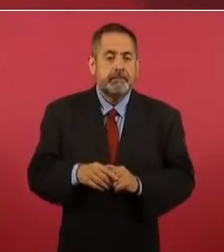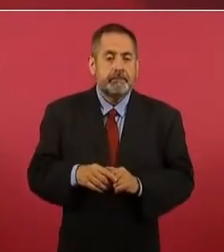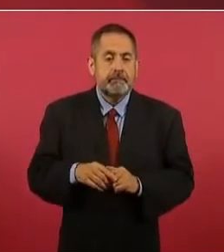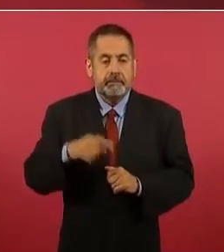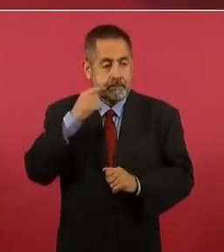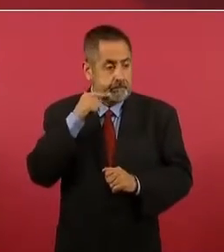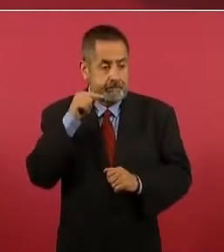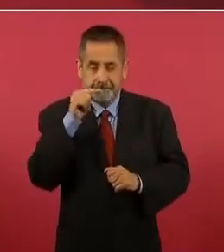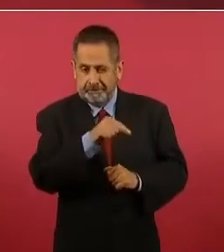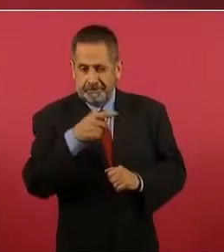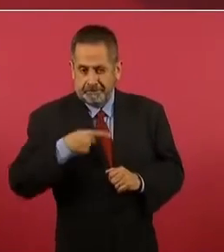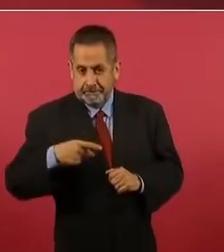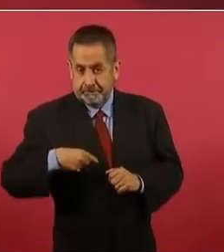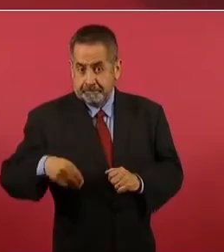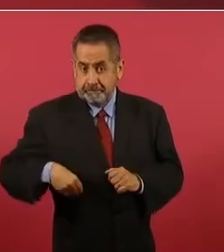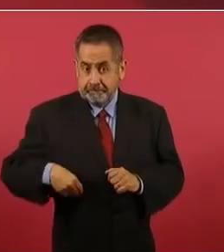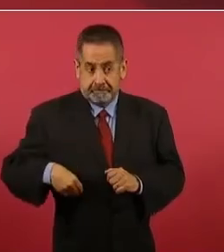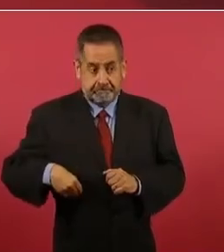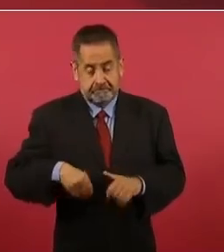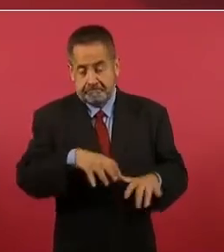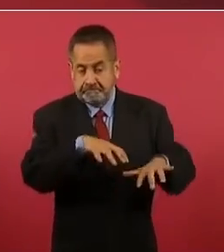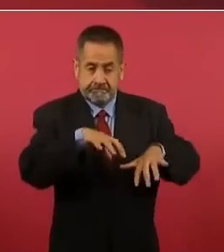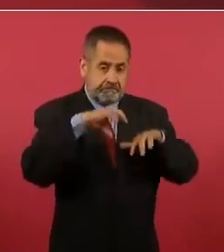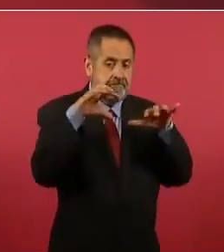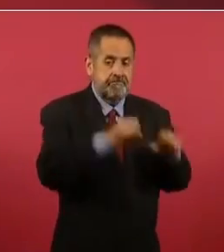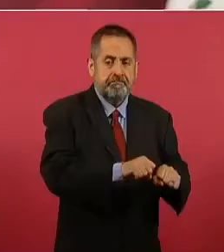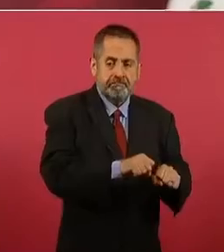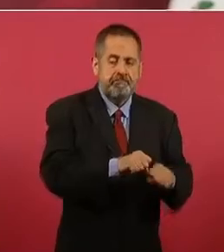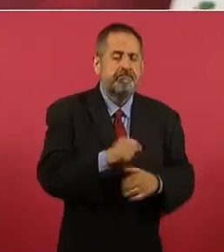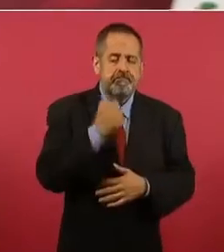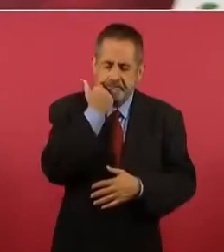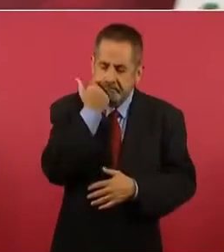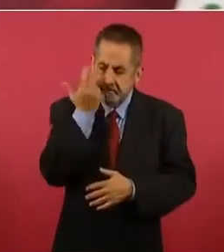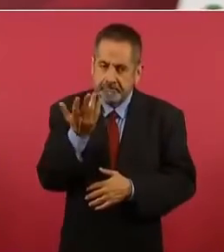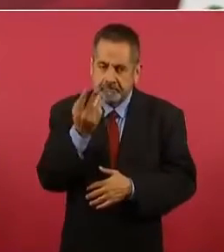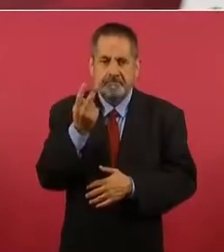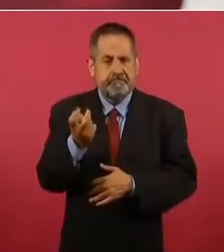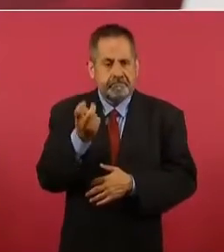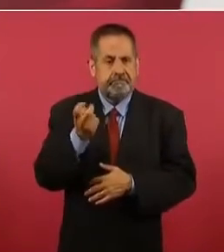detener a los responsables.